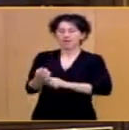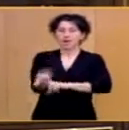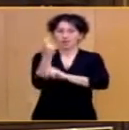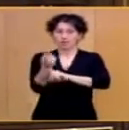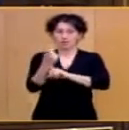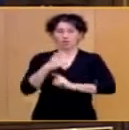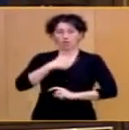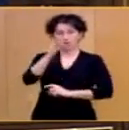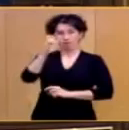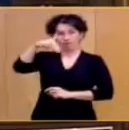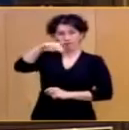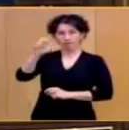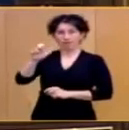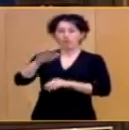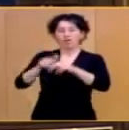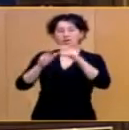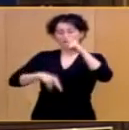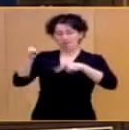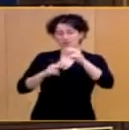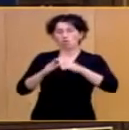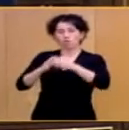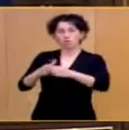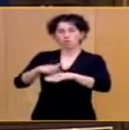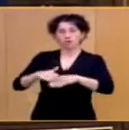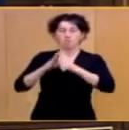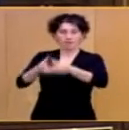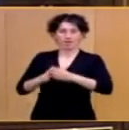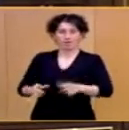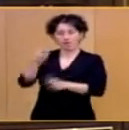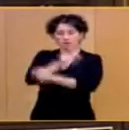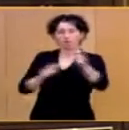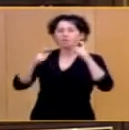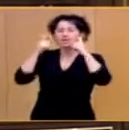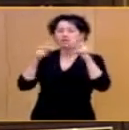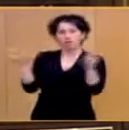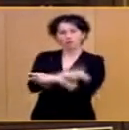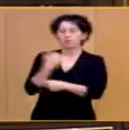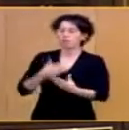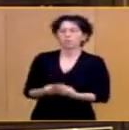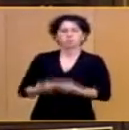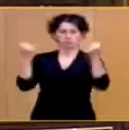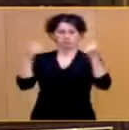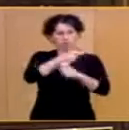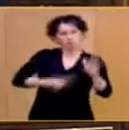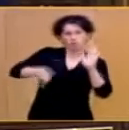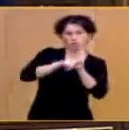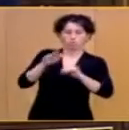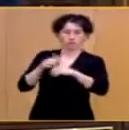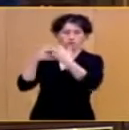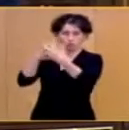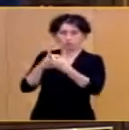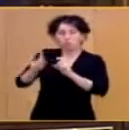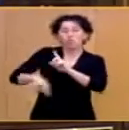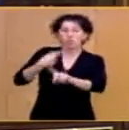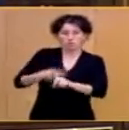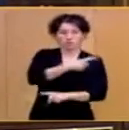Fene para la construcción de buques para la Marina Civil. Pero, sobre todo, señor presidente, aproveche la oportunidad de